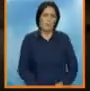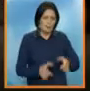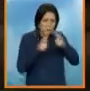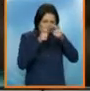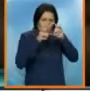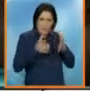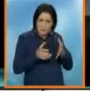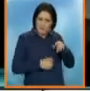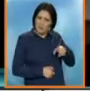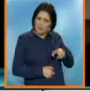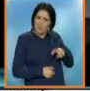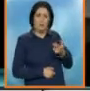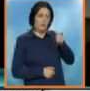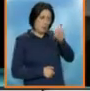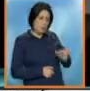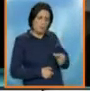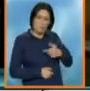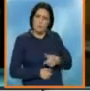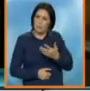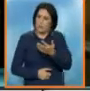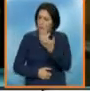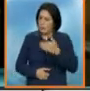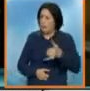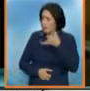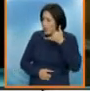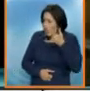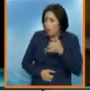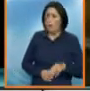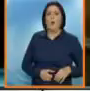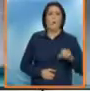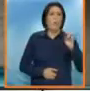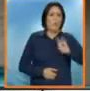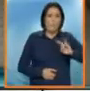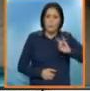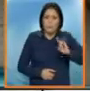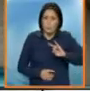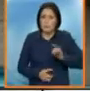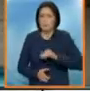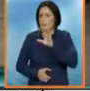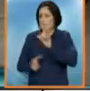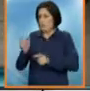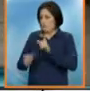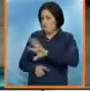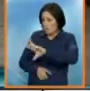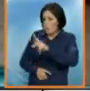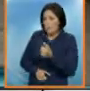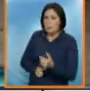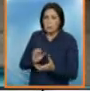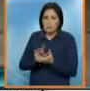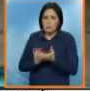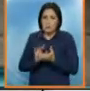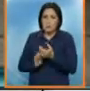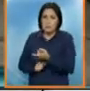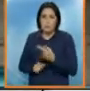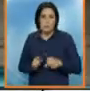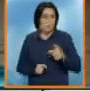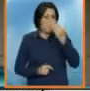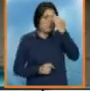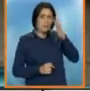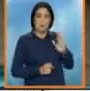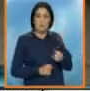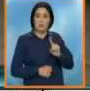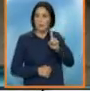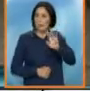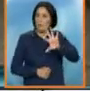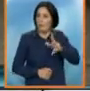El sereno Hunter Perales acudió ante el llamado de auxilio de unos jóvenes que fueron víctimas del robo de sus celulares, pero no contó que uno